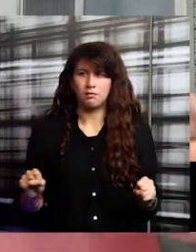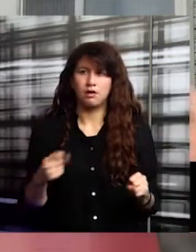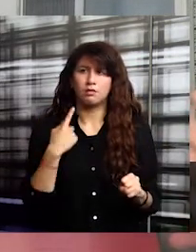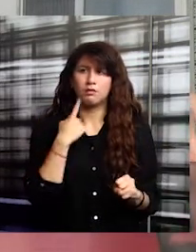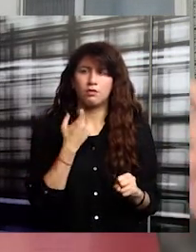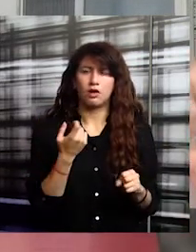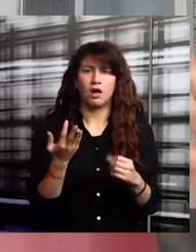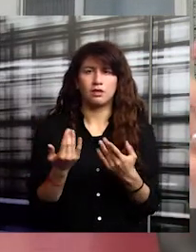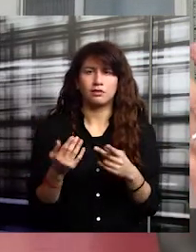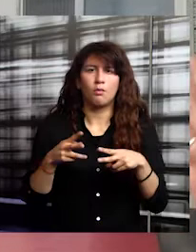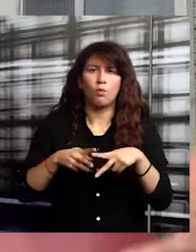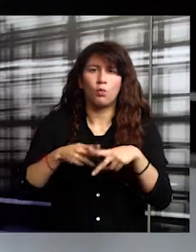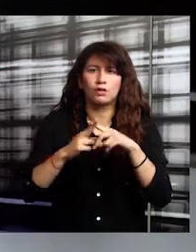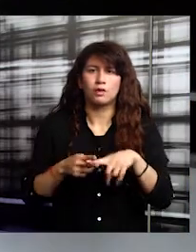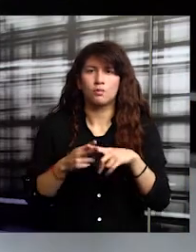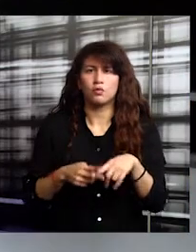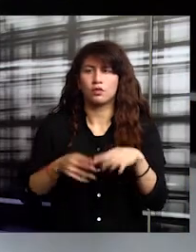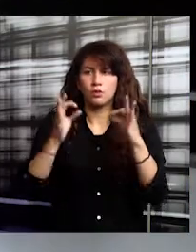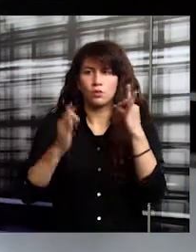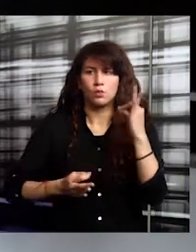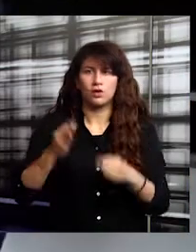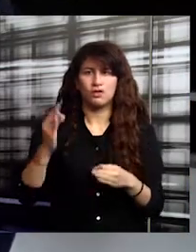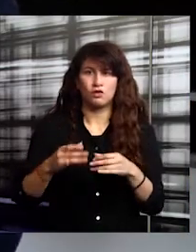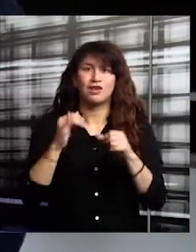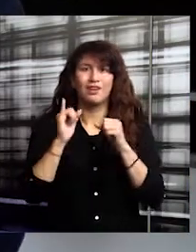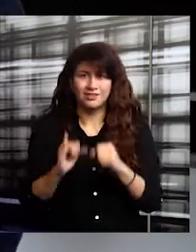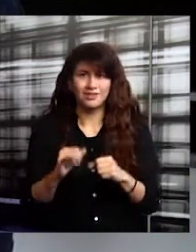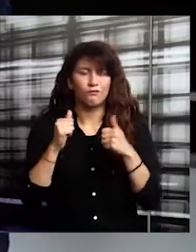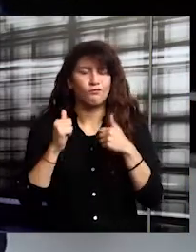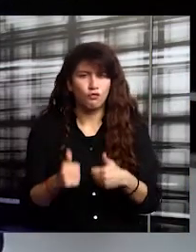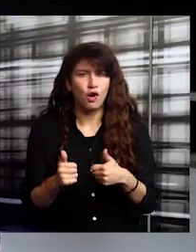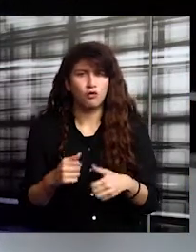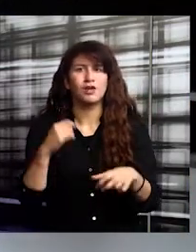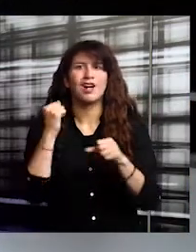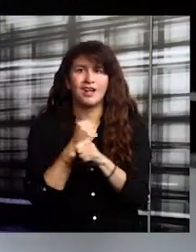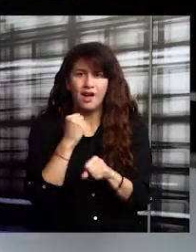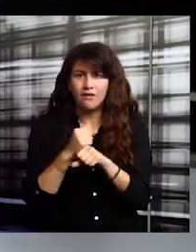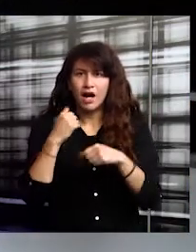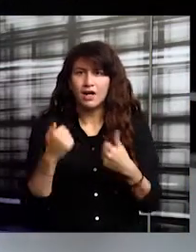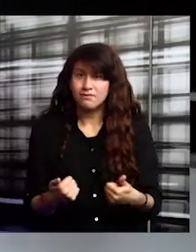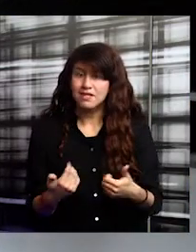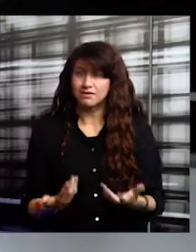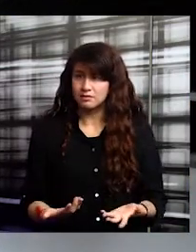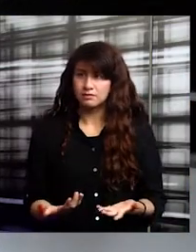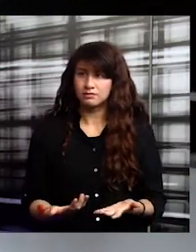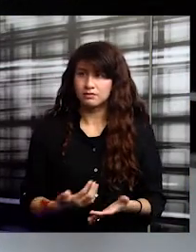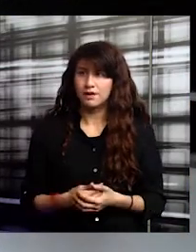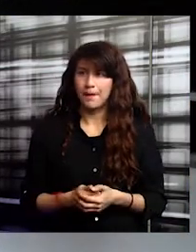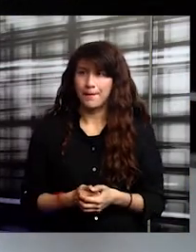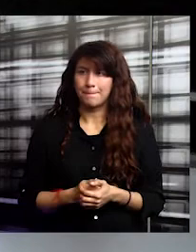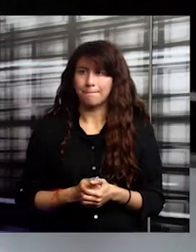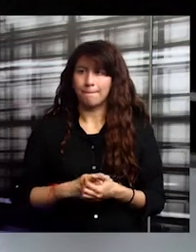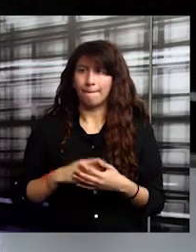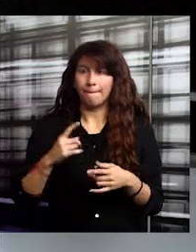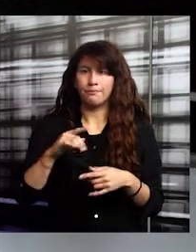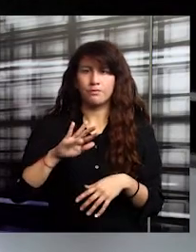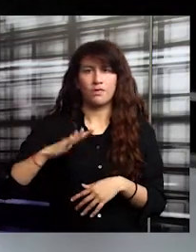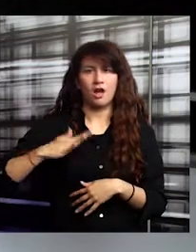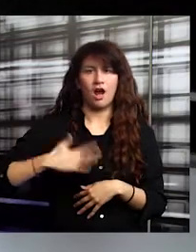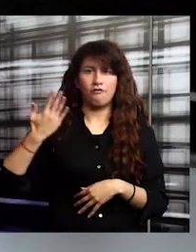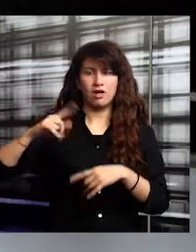porque a abril del próximo año el primer plebiscito, después 9 meses, prorrogable por 3 meses más, ¿no es cierto?, para la